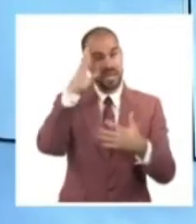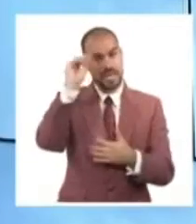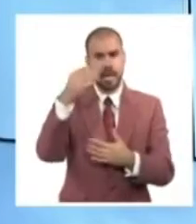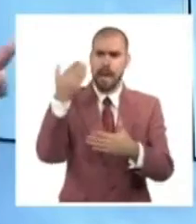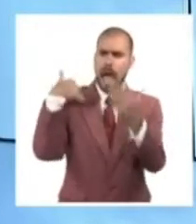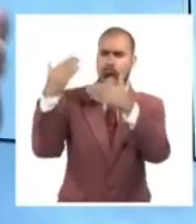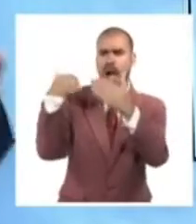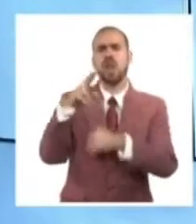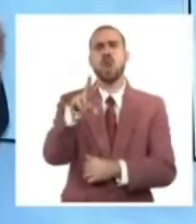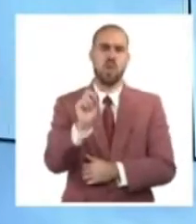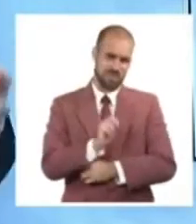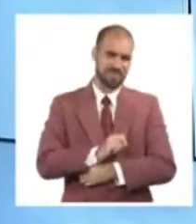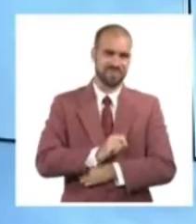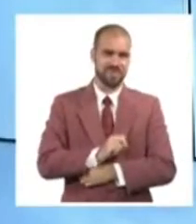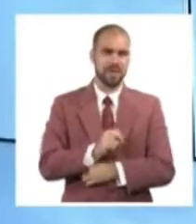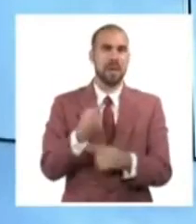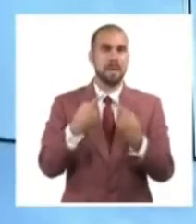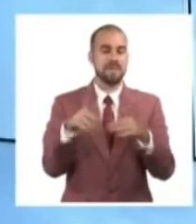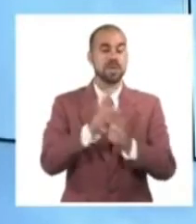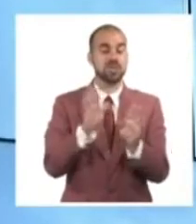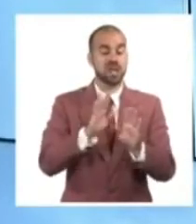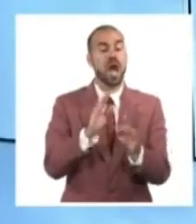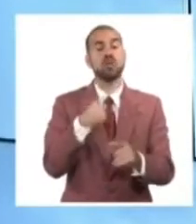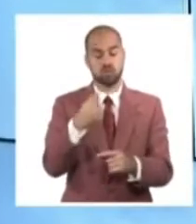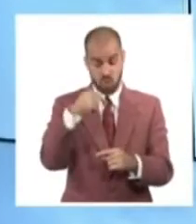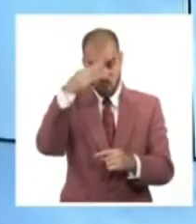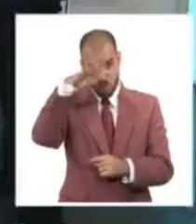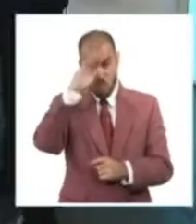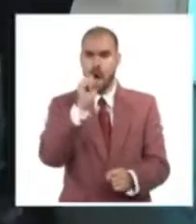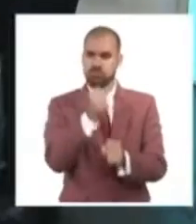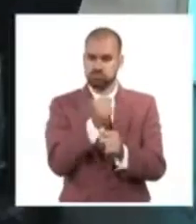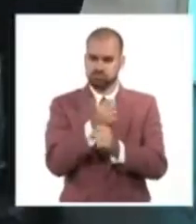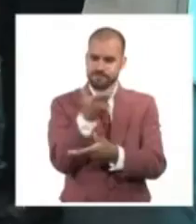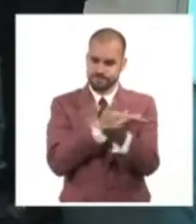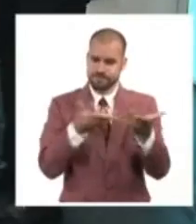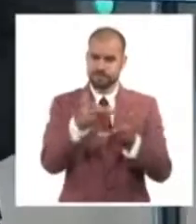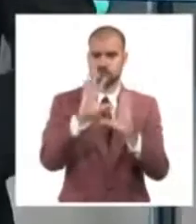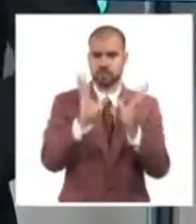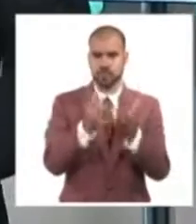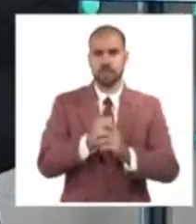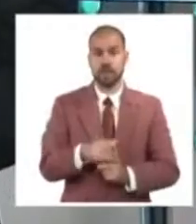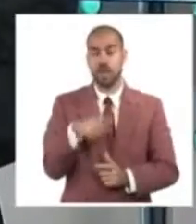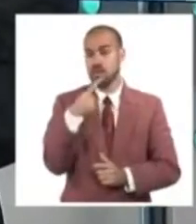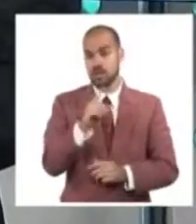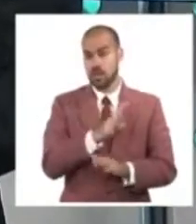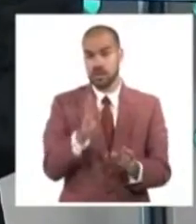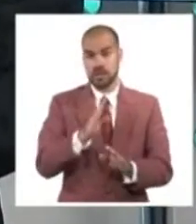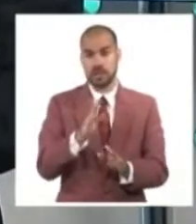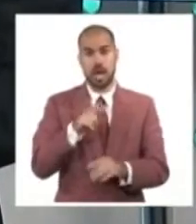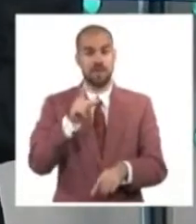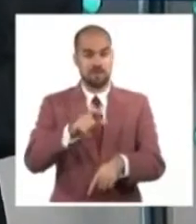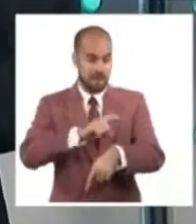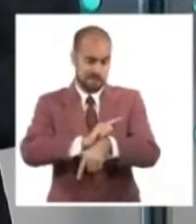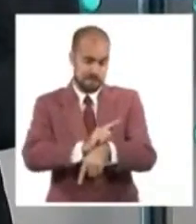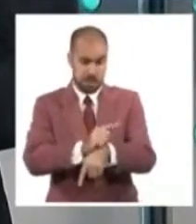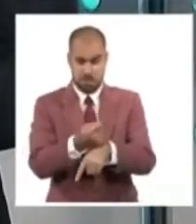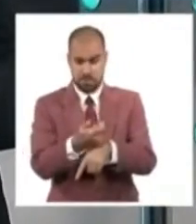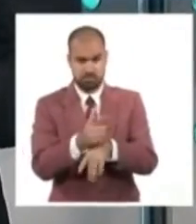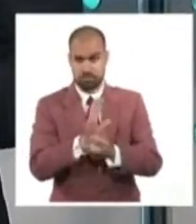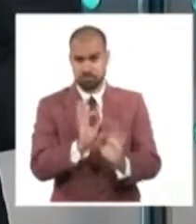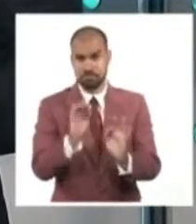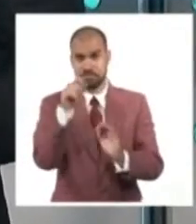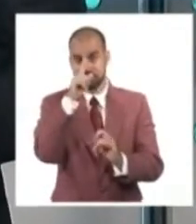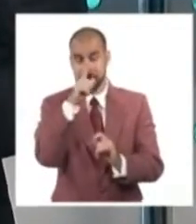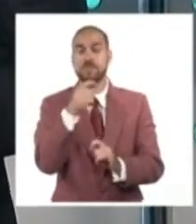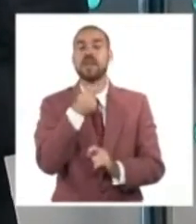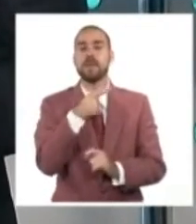momentos, pero que ya estaban en la agenda de debate de los juristas cubanos. Nos viene quedando ya recta final del programa. Si usted tiene la